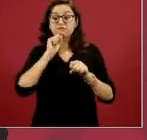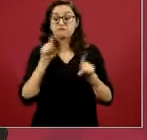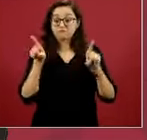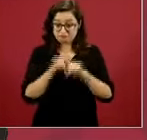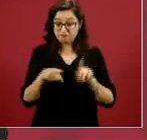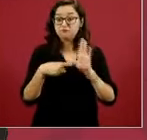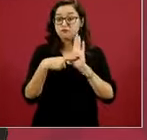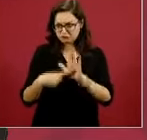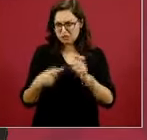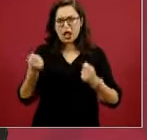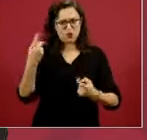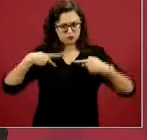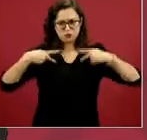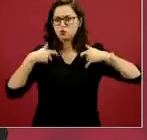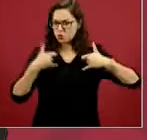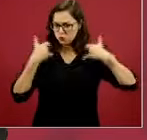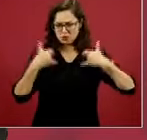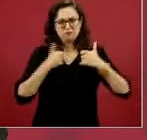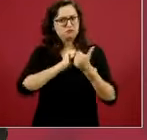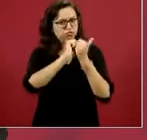de gravedad en gente joven,